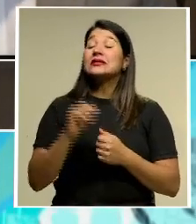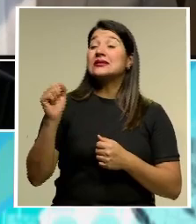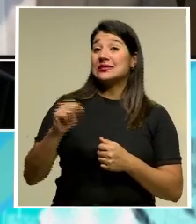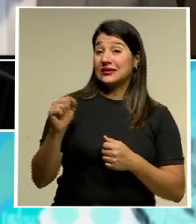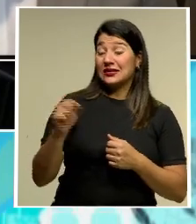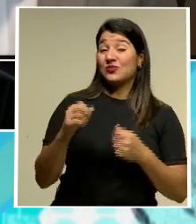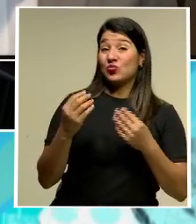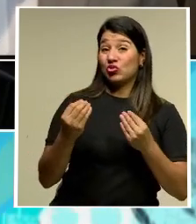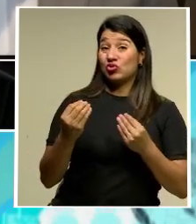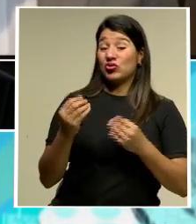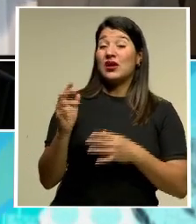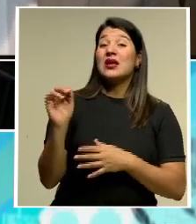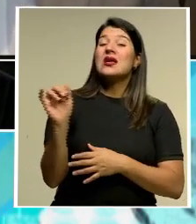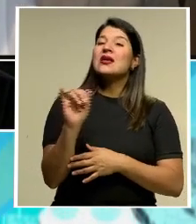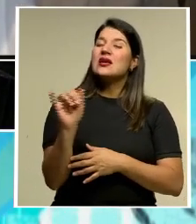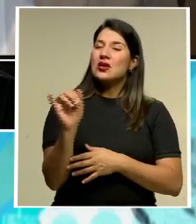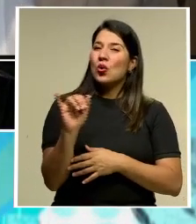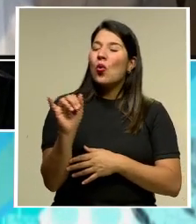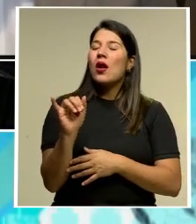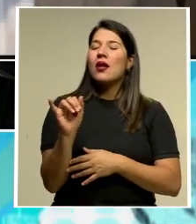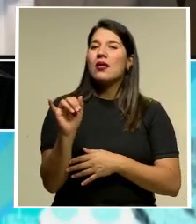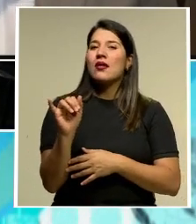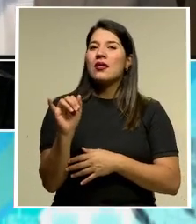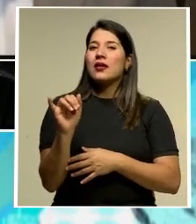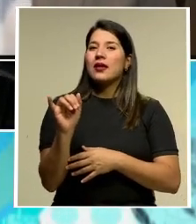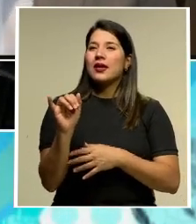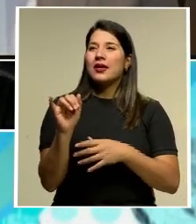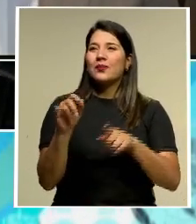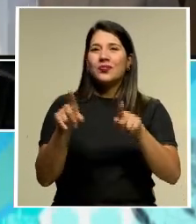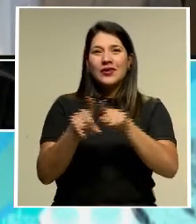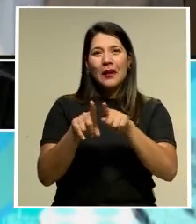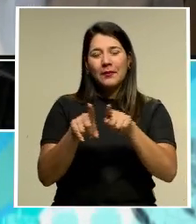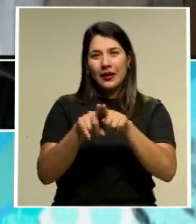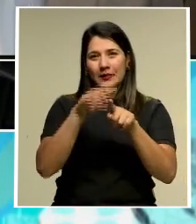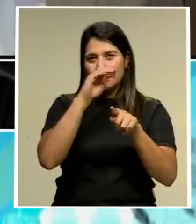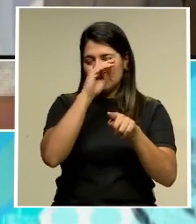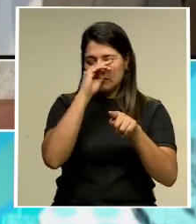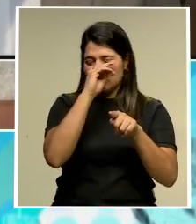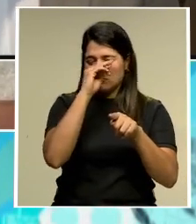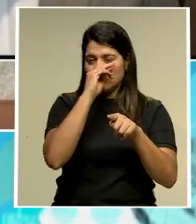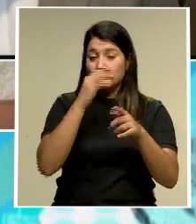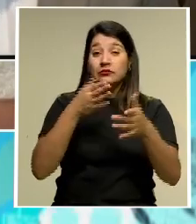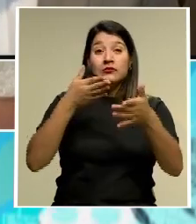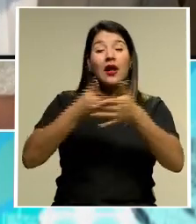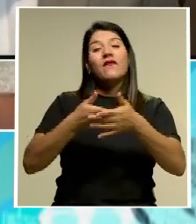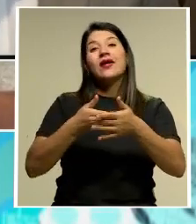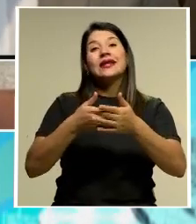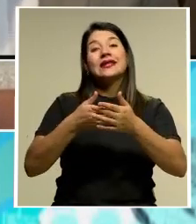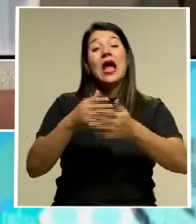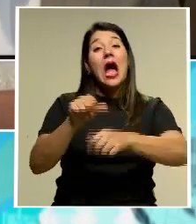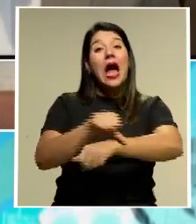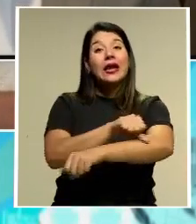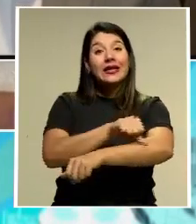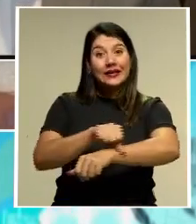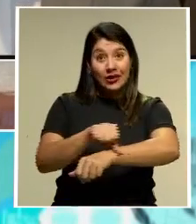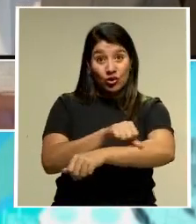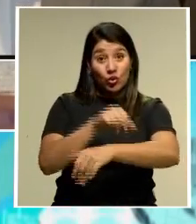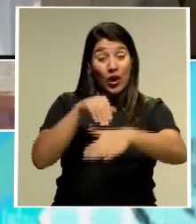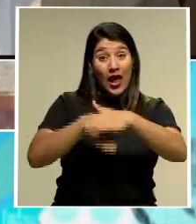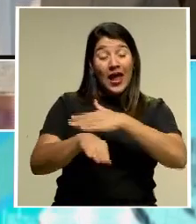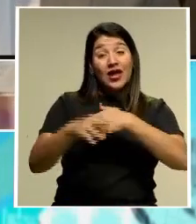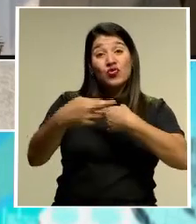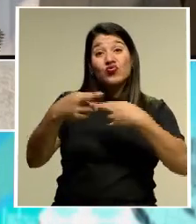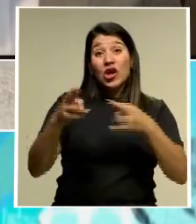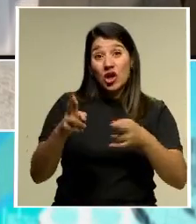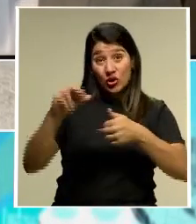Ernesto, y además introduce un gran desbalance en la arquitectura regional, porque en Centroamérica